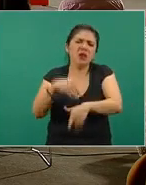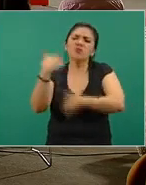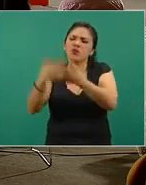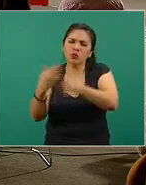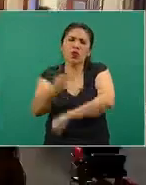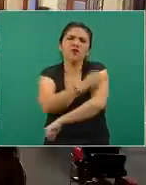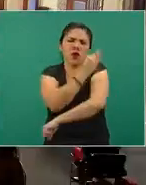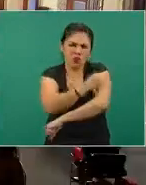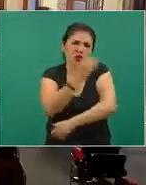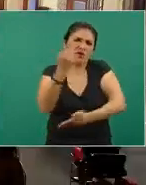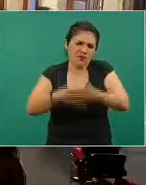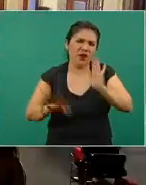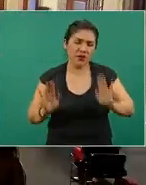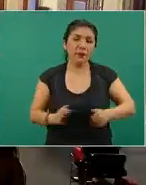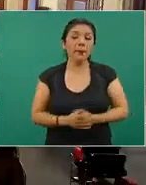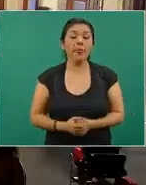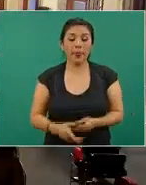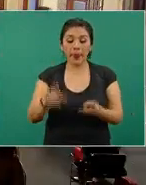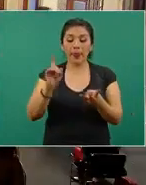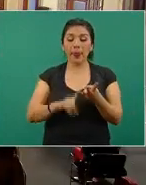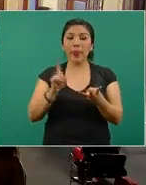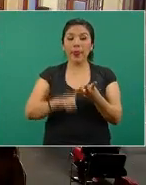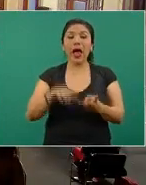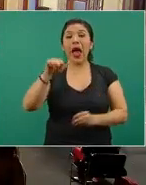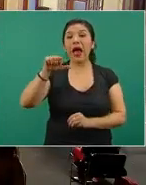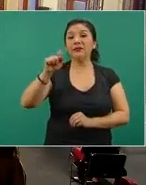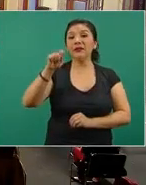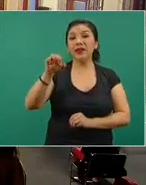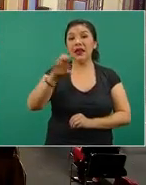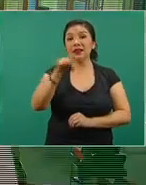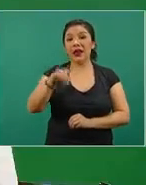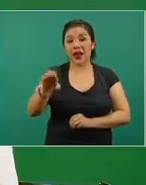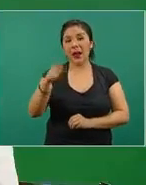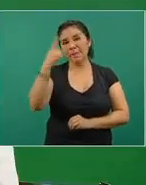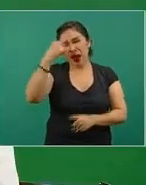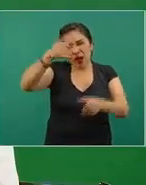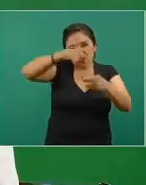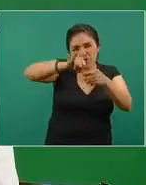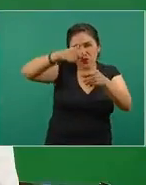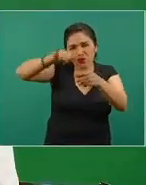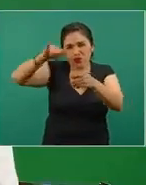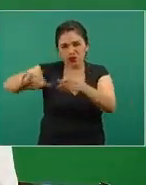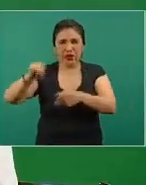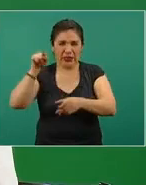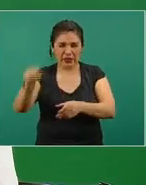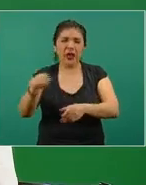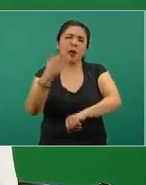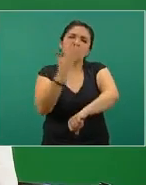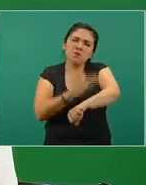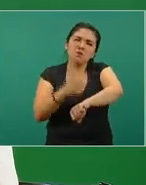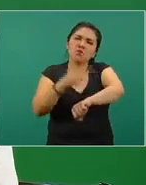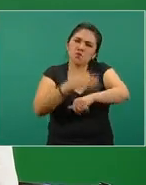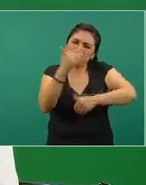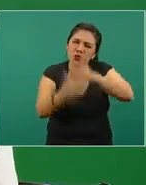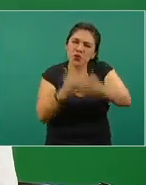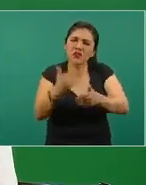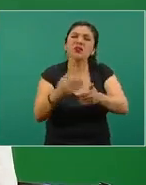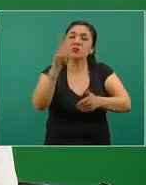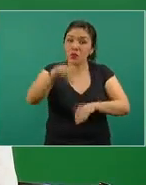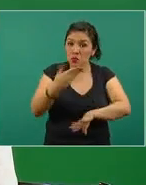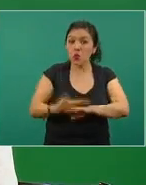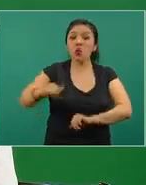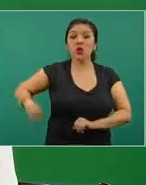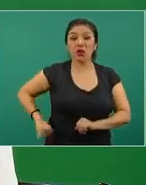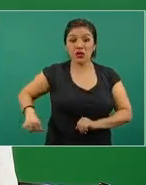vacunadas. Sobre la vacuna de AstraZeneca, el envasado en Leomont, este ha sido un proceso muy